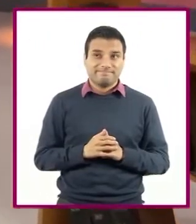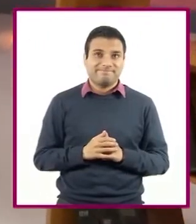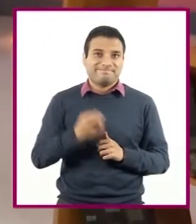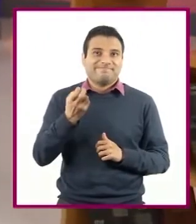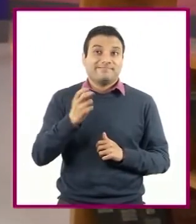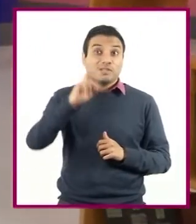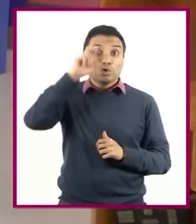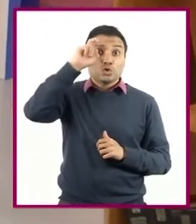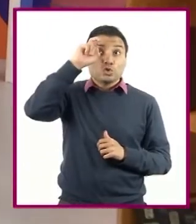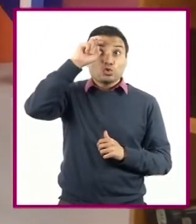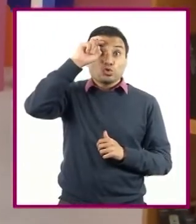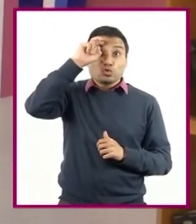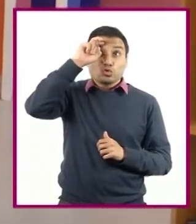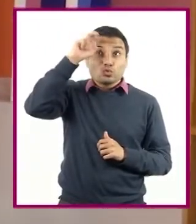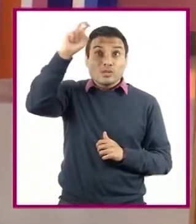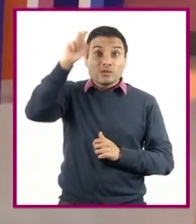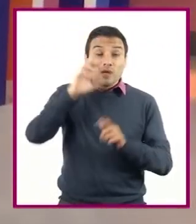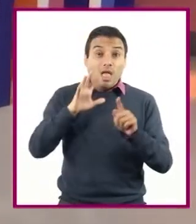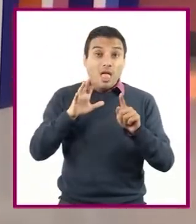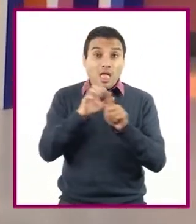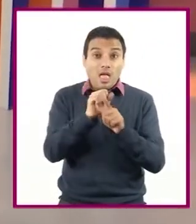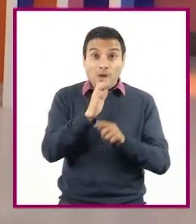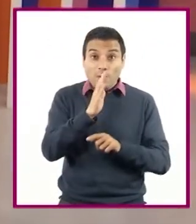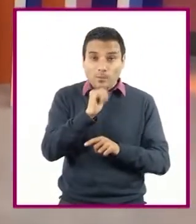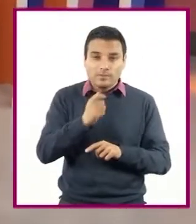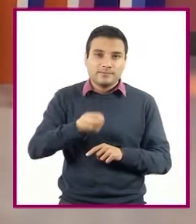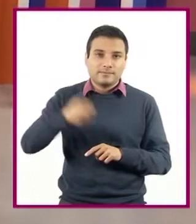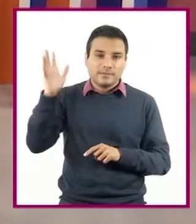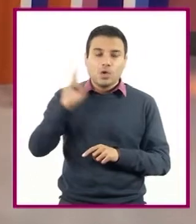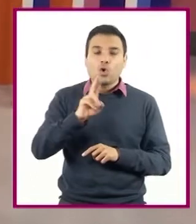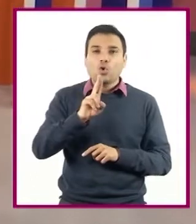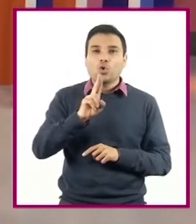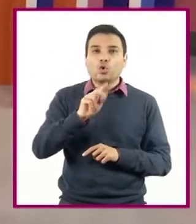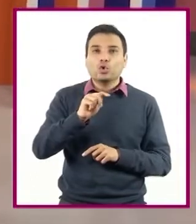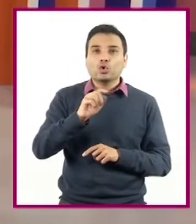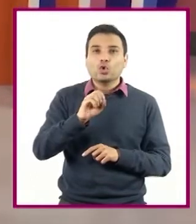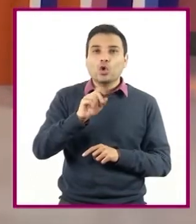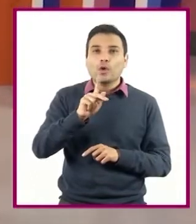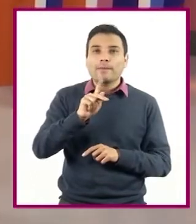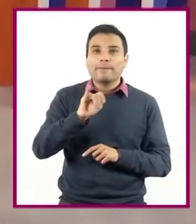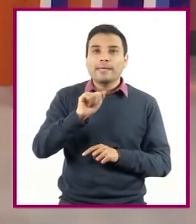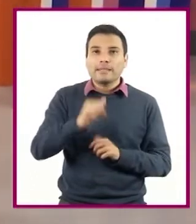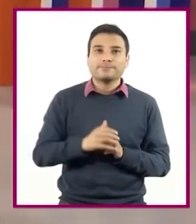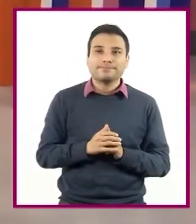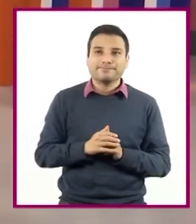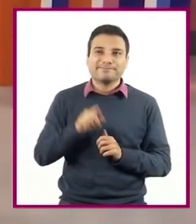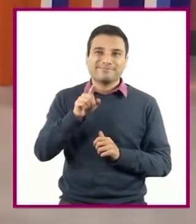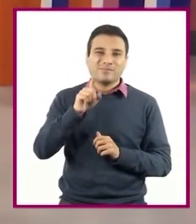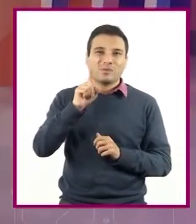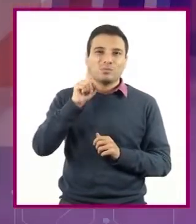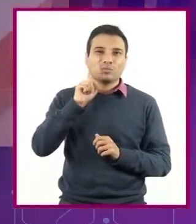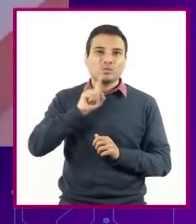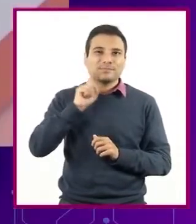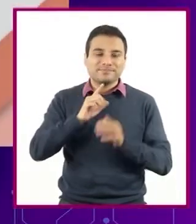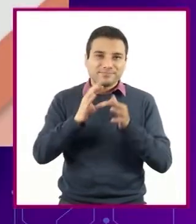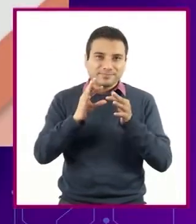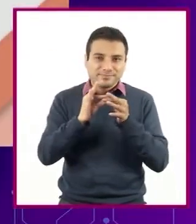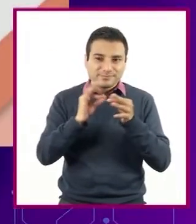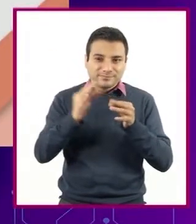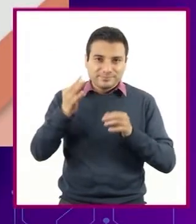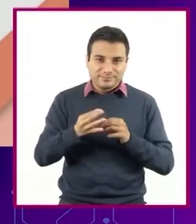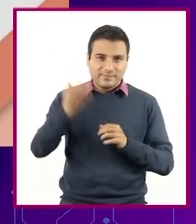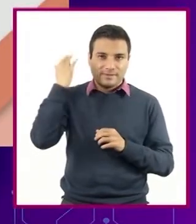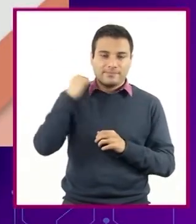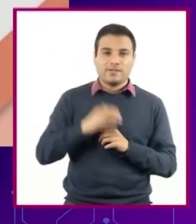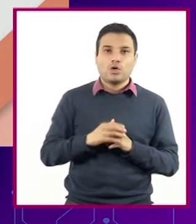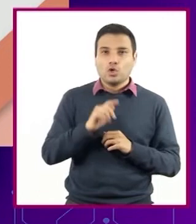de momento pensar en salir de vacaciones y veo que la intuición de Samantha es acertada. Tomás Moro se